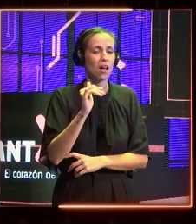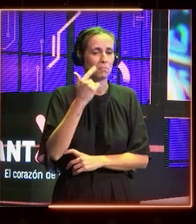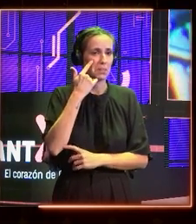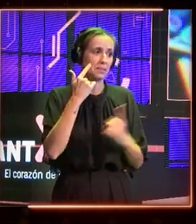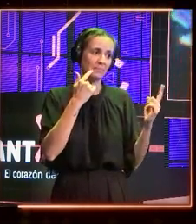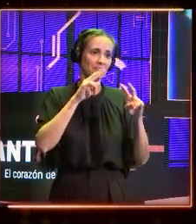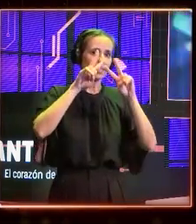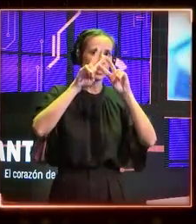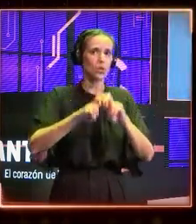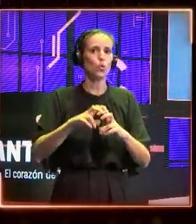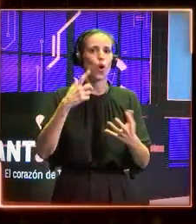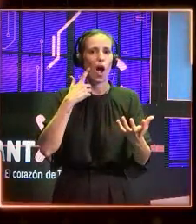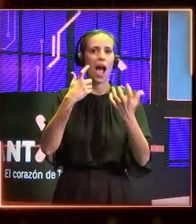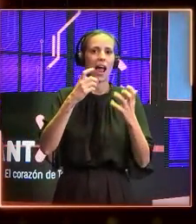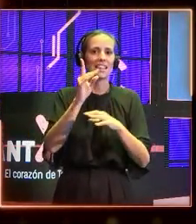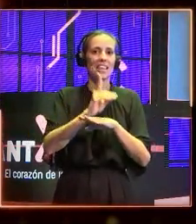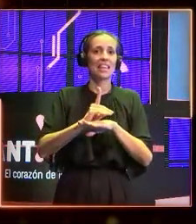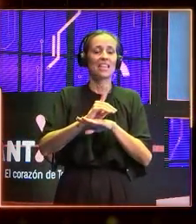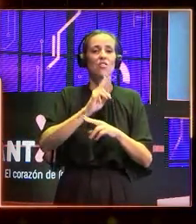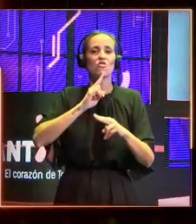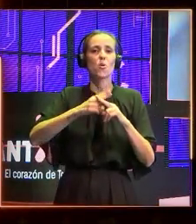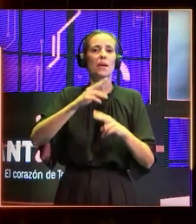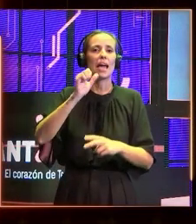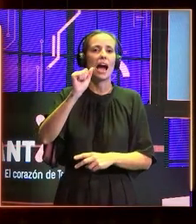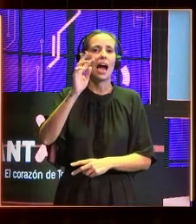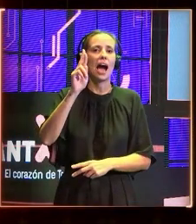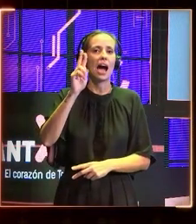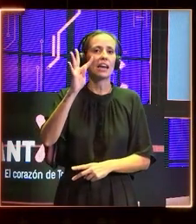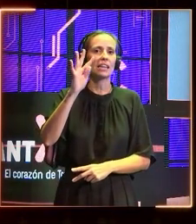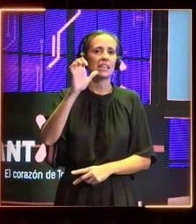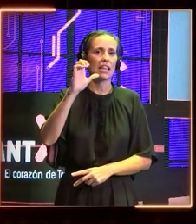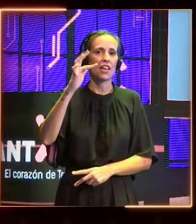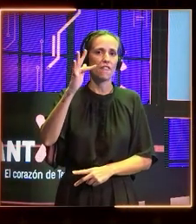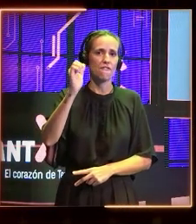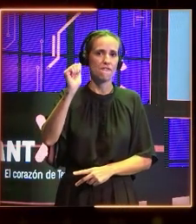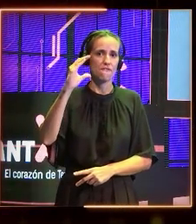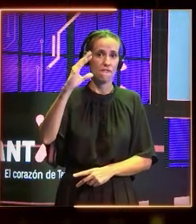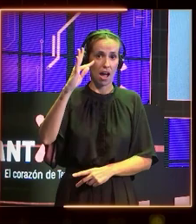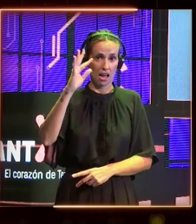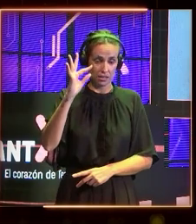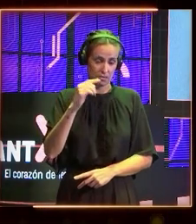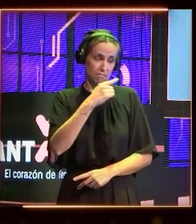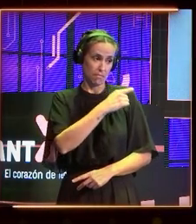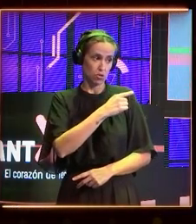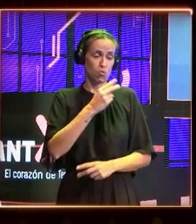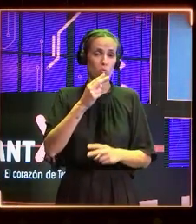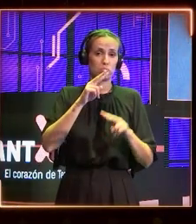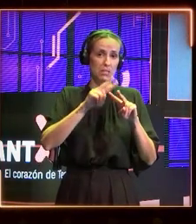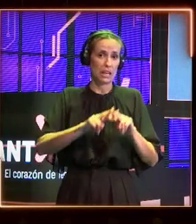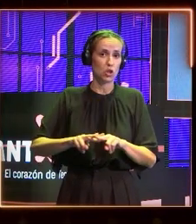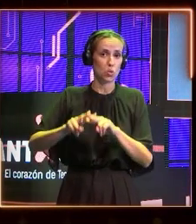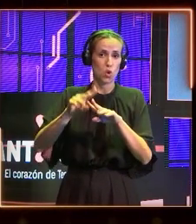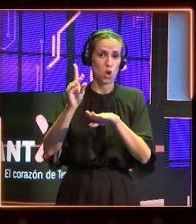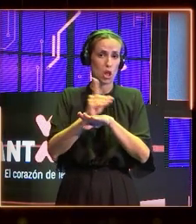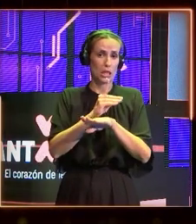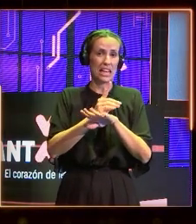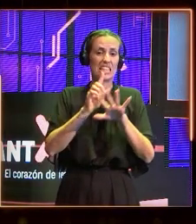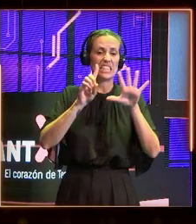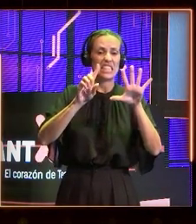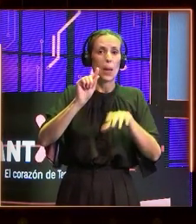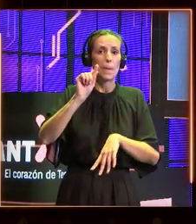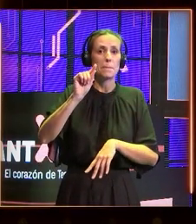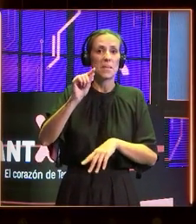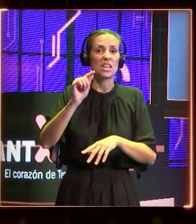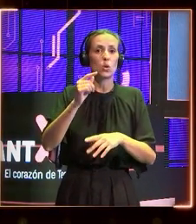digital que a mí me flipa que se llama artefact es un estudio de arte digital que fue capaz de vender en 6 minutos 600